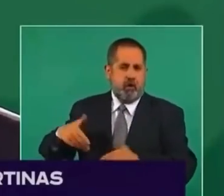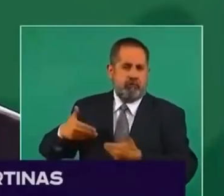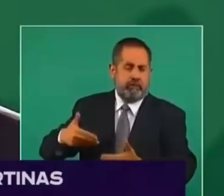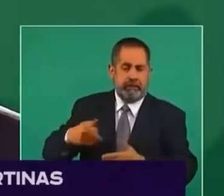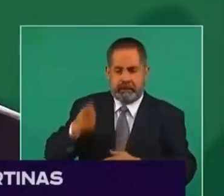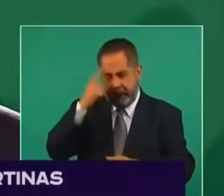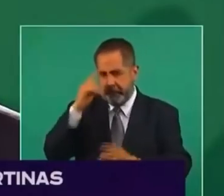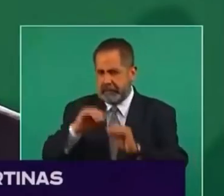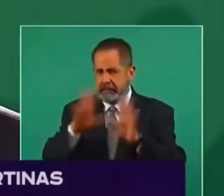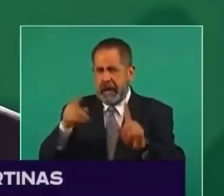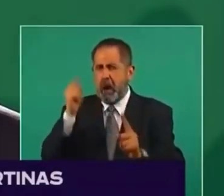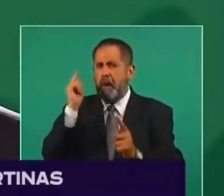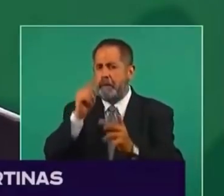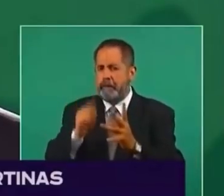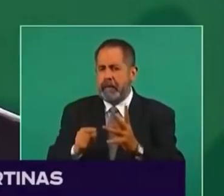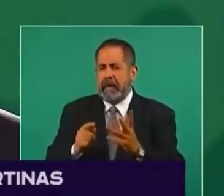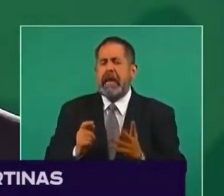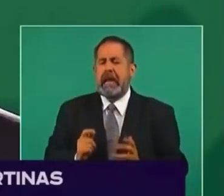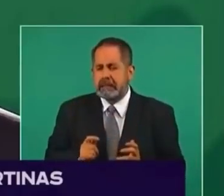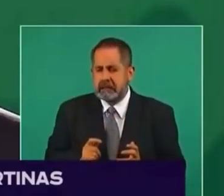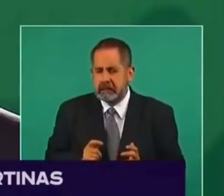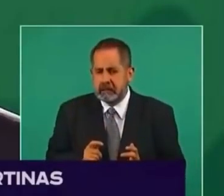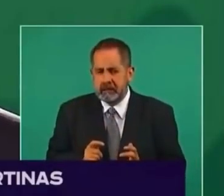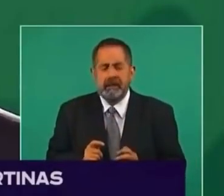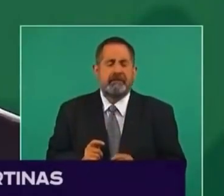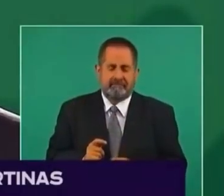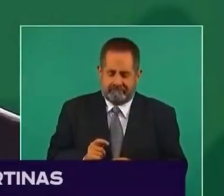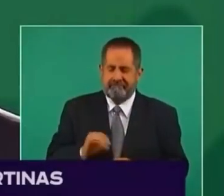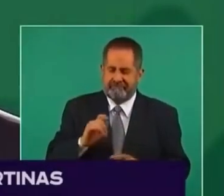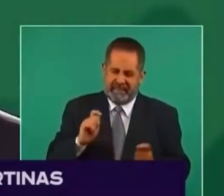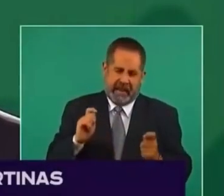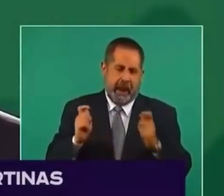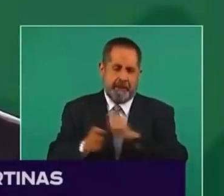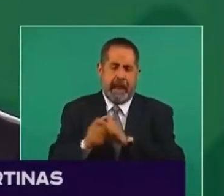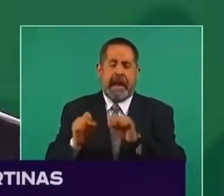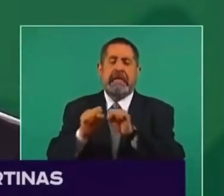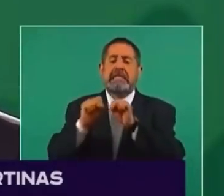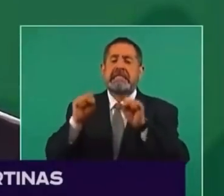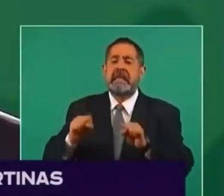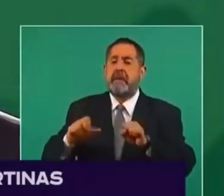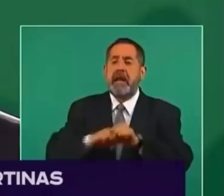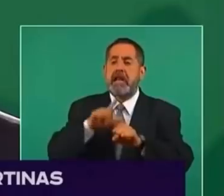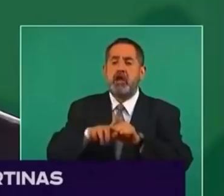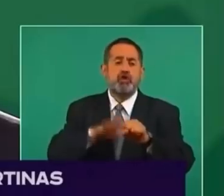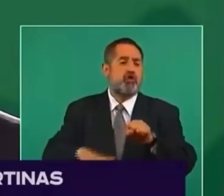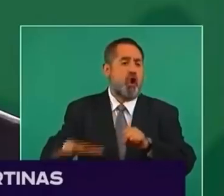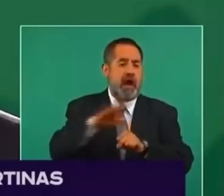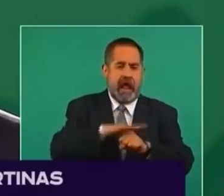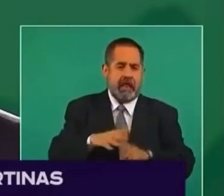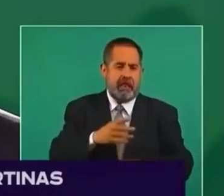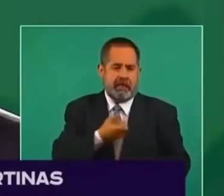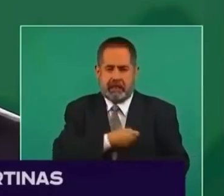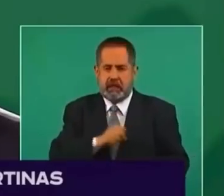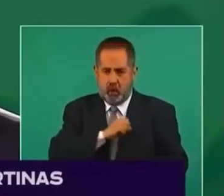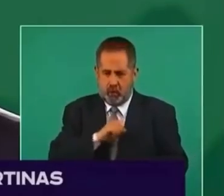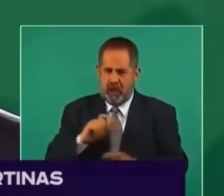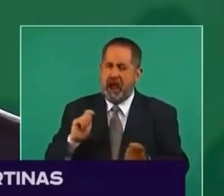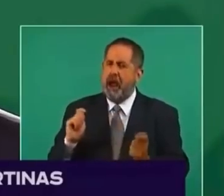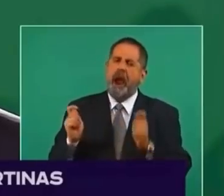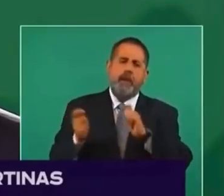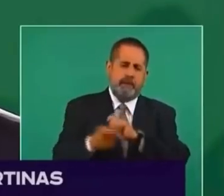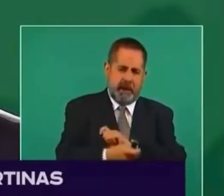esa información fluyendo día con día sobre la pandemia. Es una lástima realmente que hayan terminado